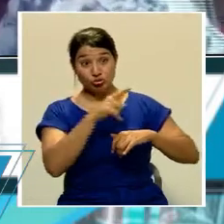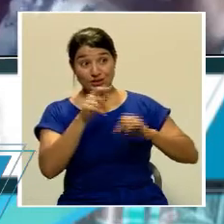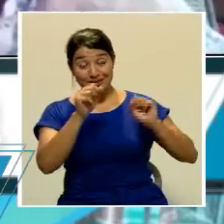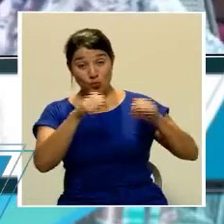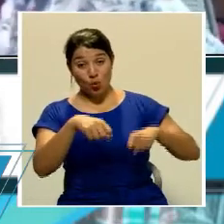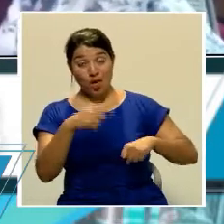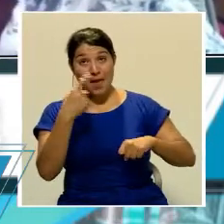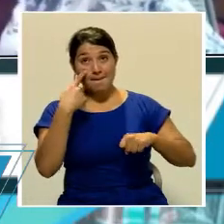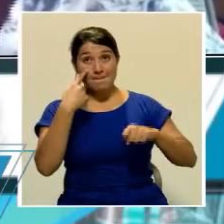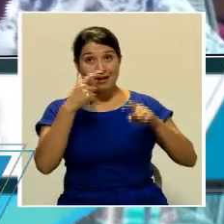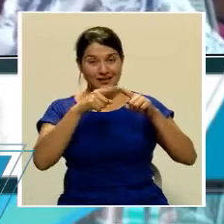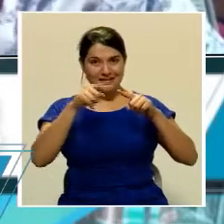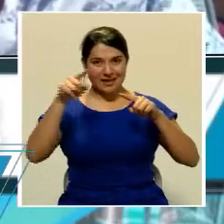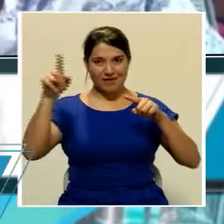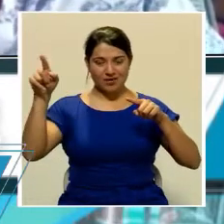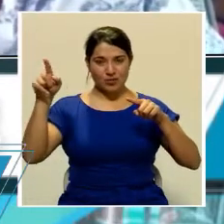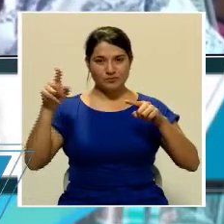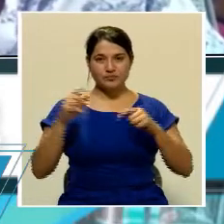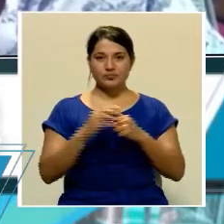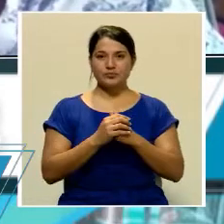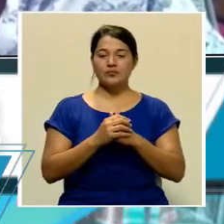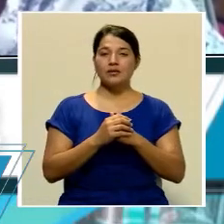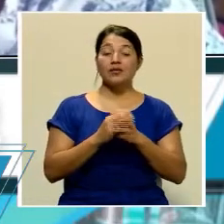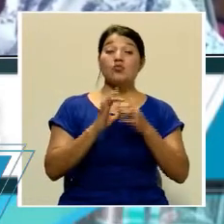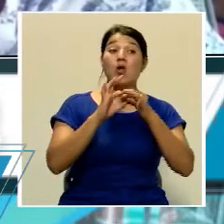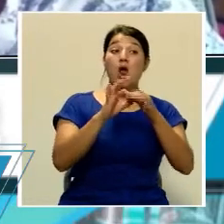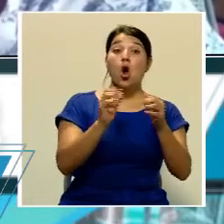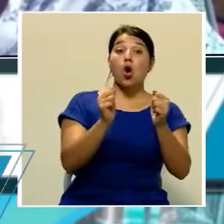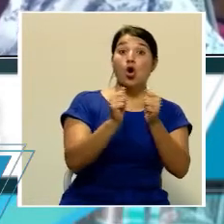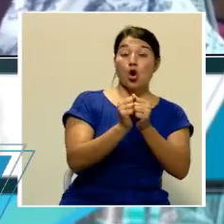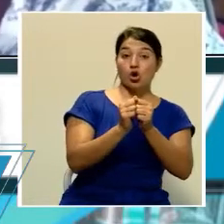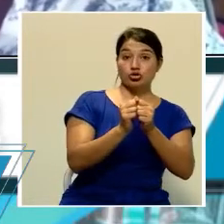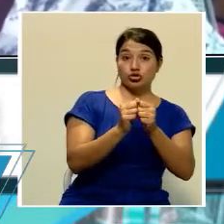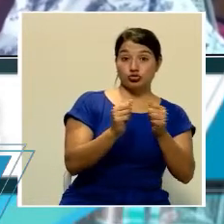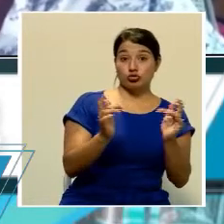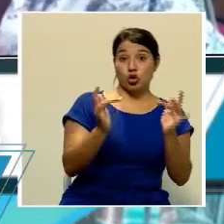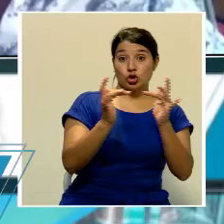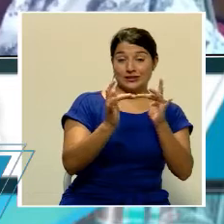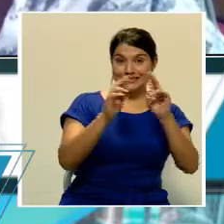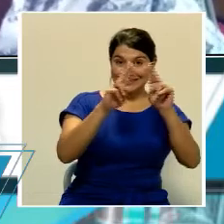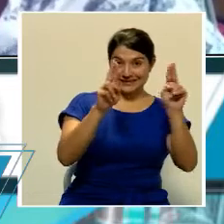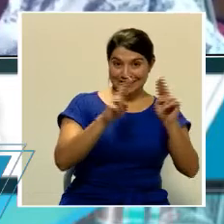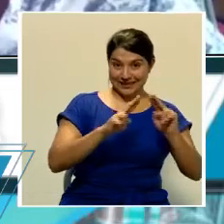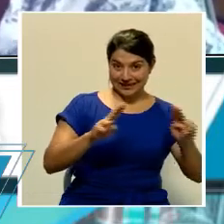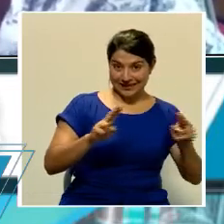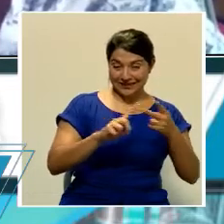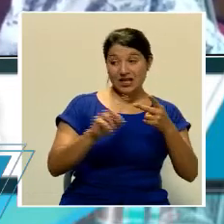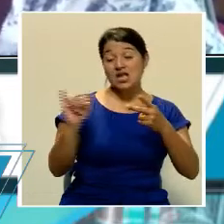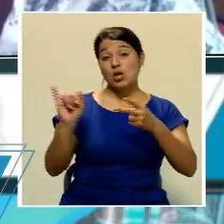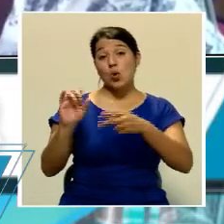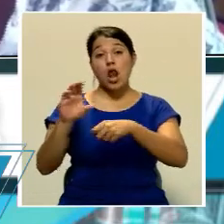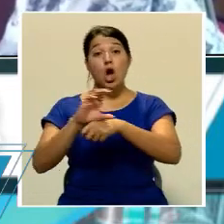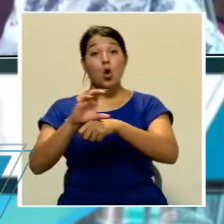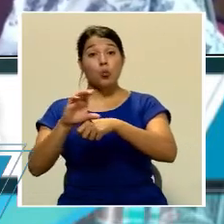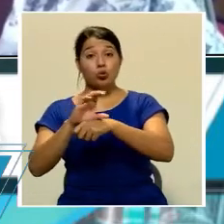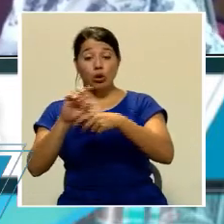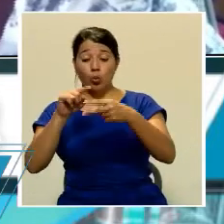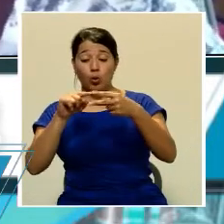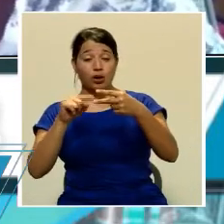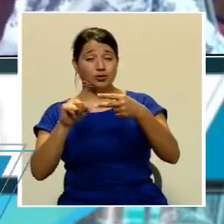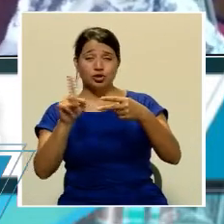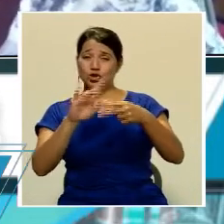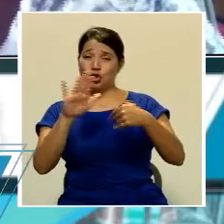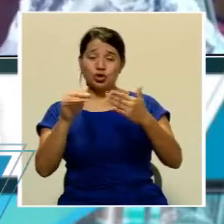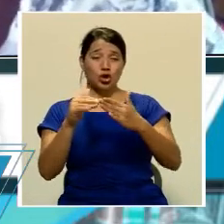esas grandes diferencias que hay, tanto en la conectividad como el dispositivo por el cual podemos conectarnos,